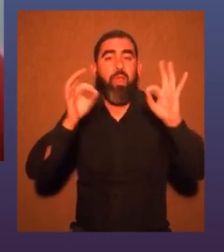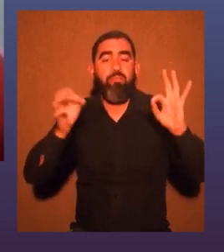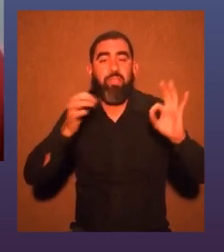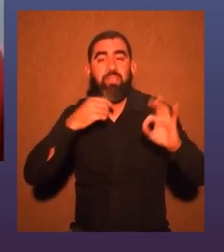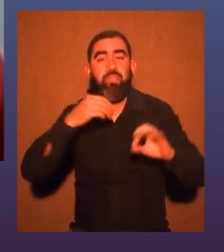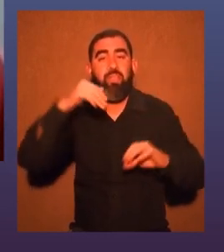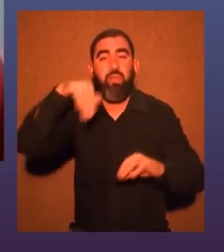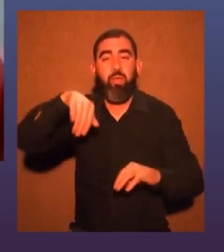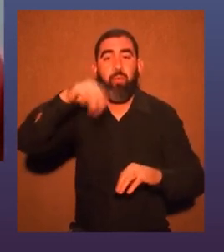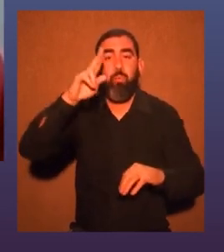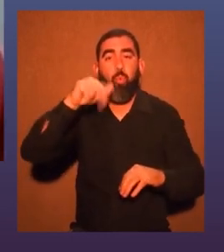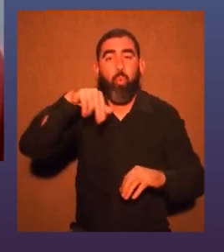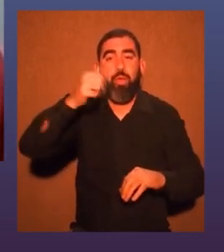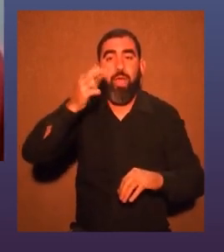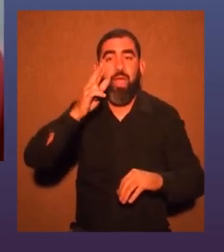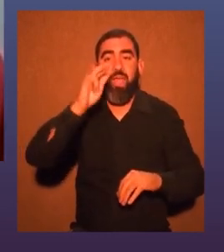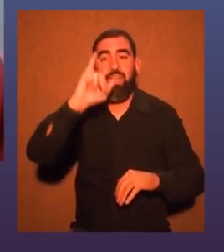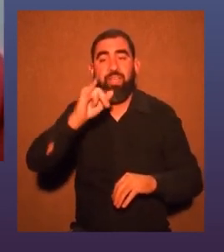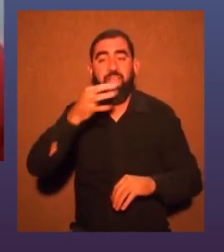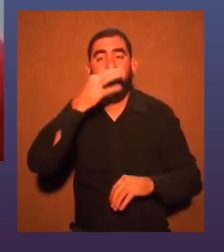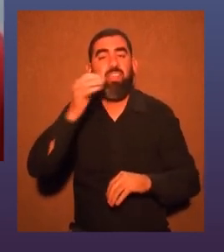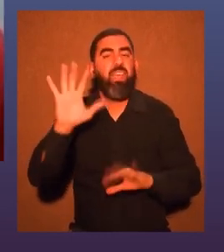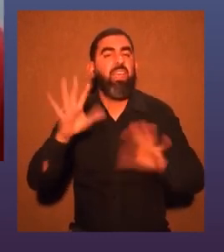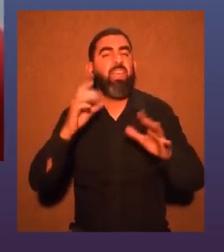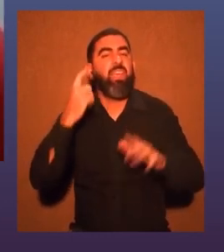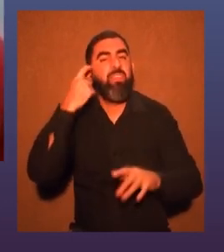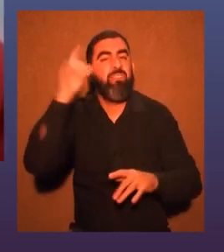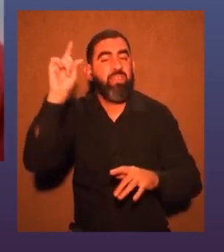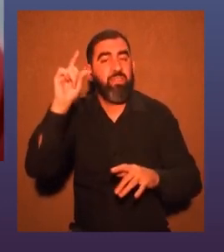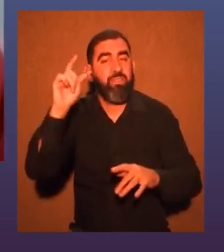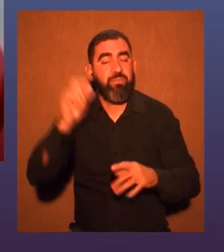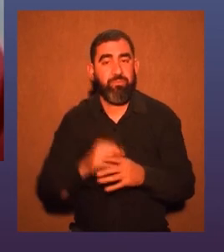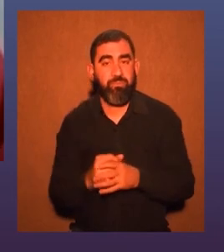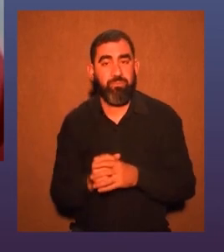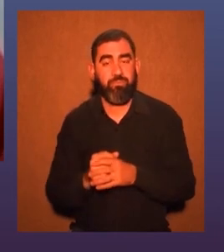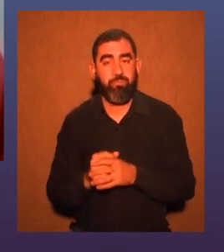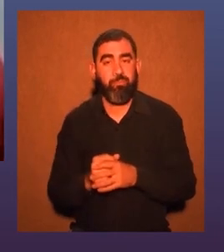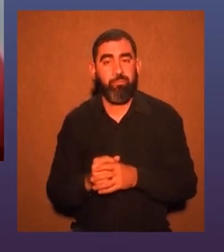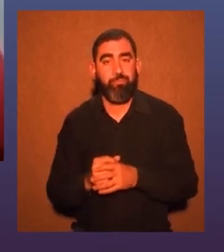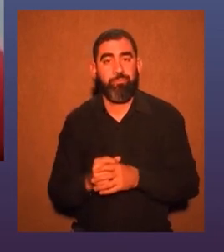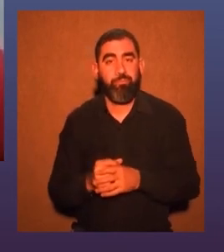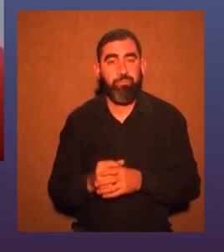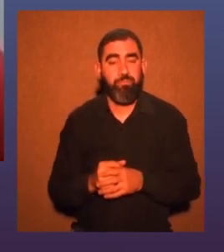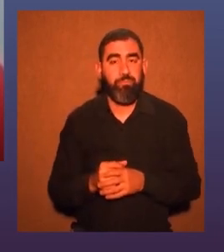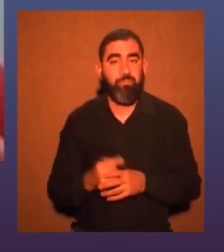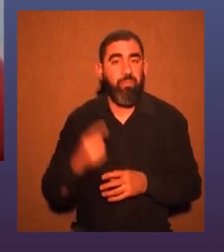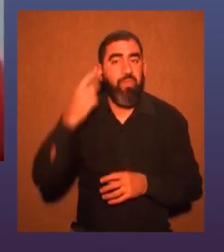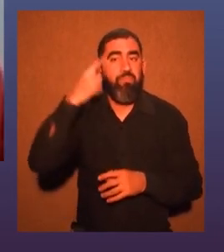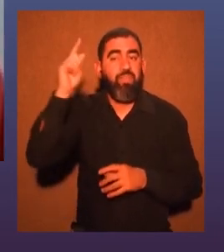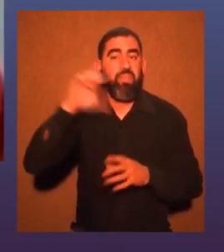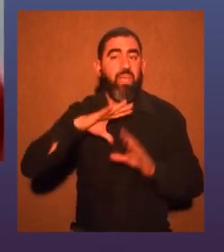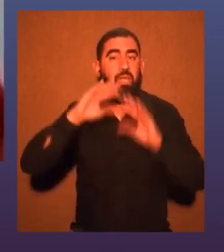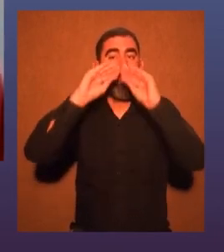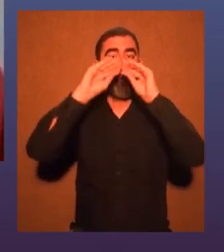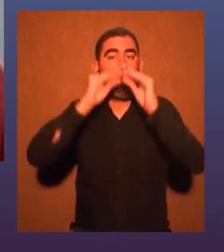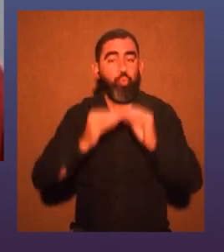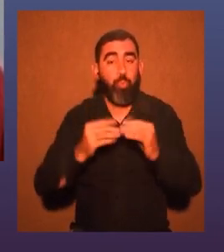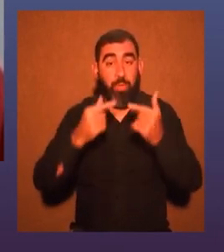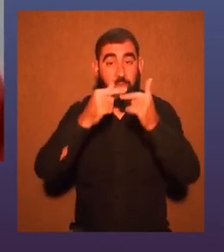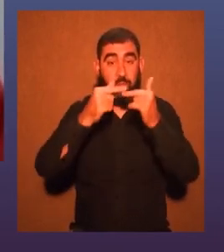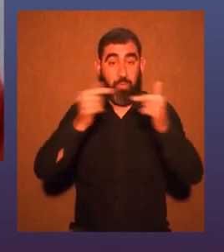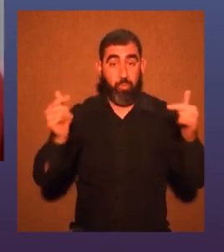Munari... Dice, ¿qué es la creatividad? Bueno, la creatividad es la suma de